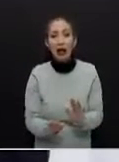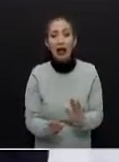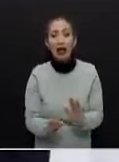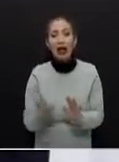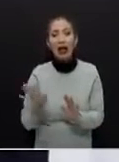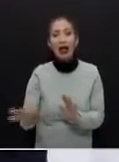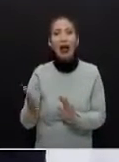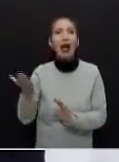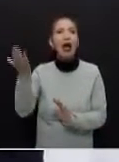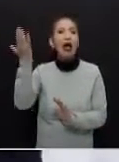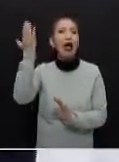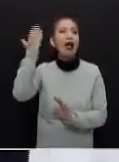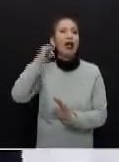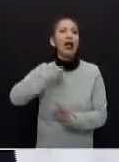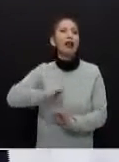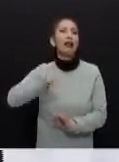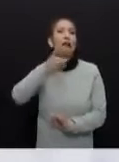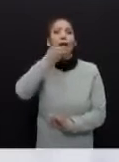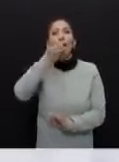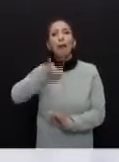la vieja práctica